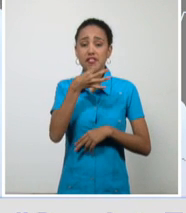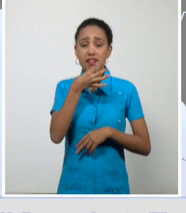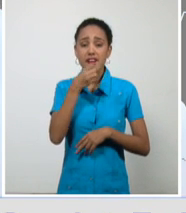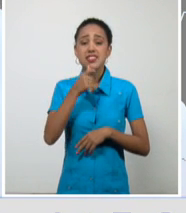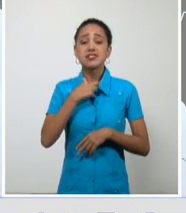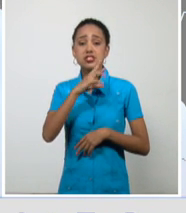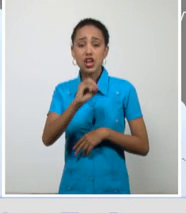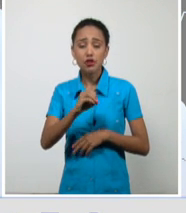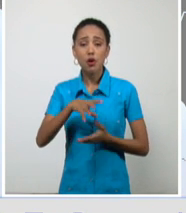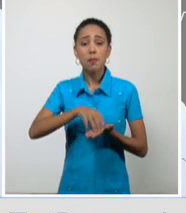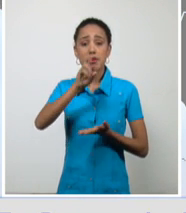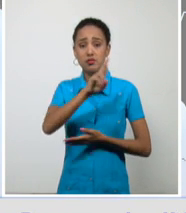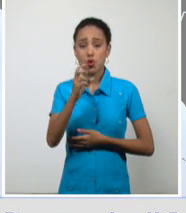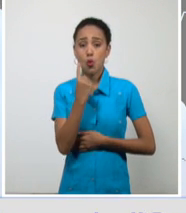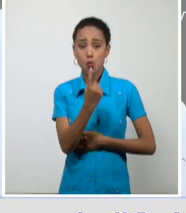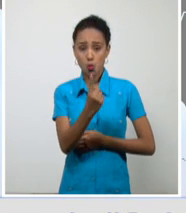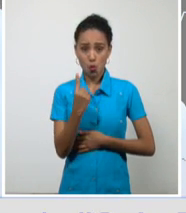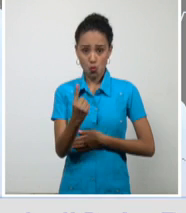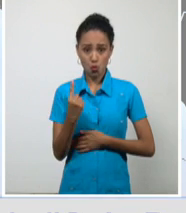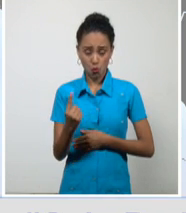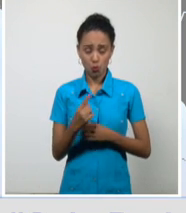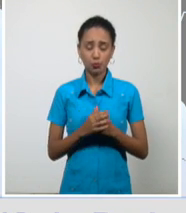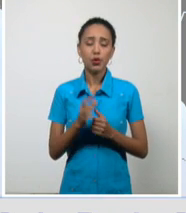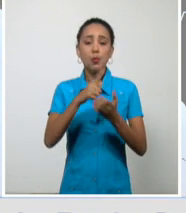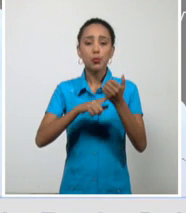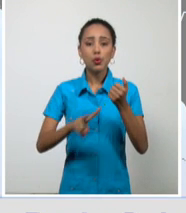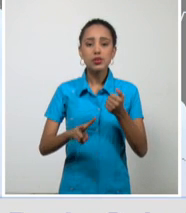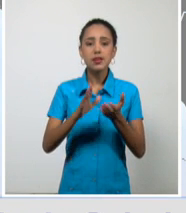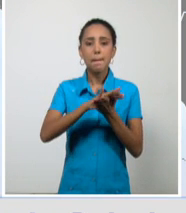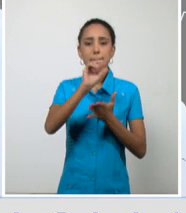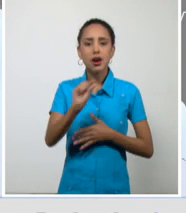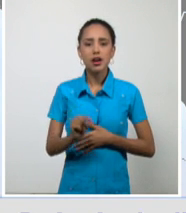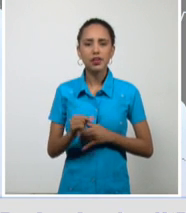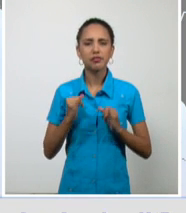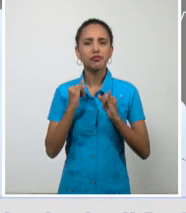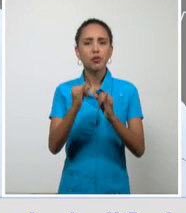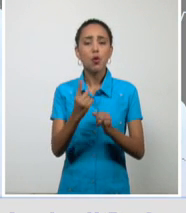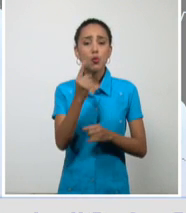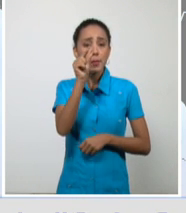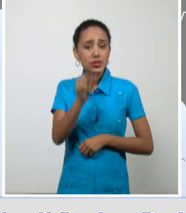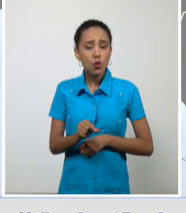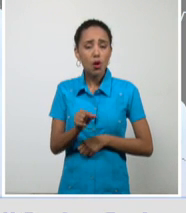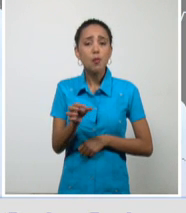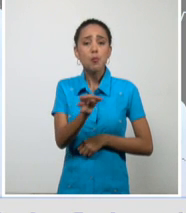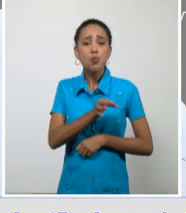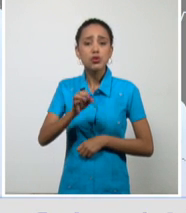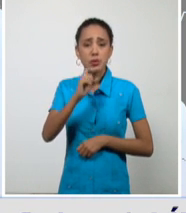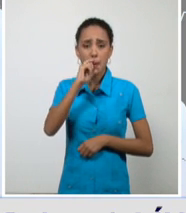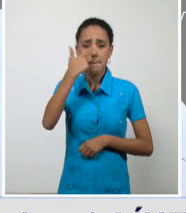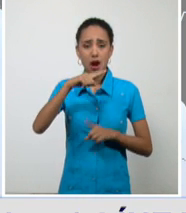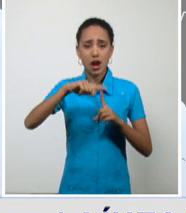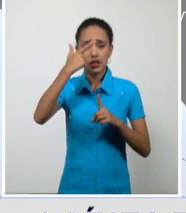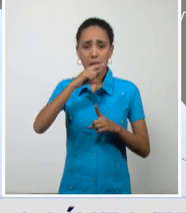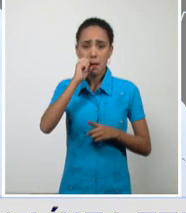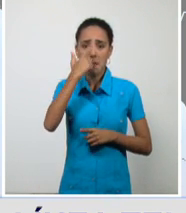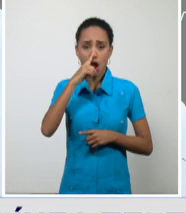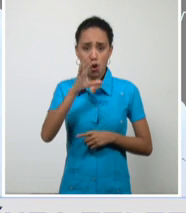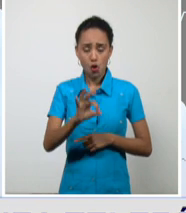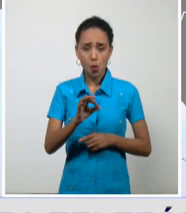1 cada uno. En la provincia de Mayabeque se reportó un caso en el municipio de Batabanó y en